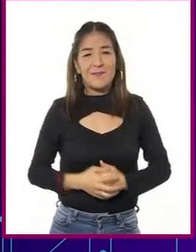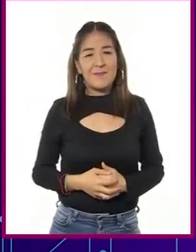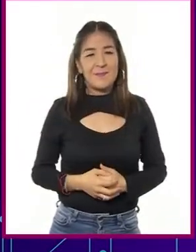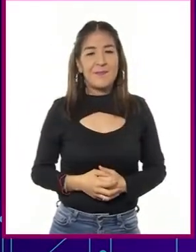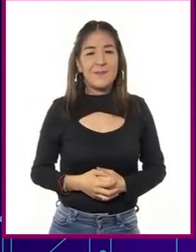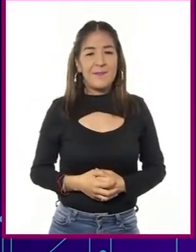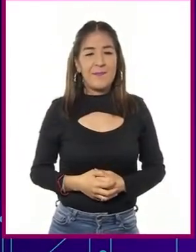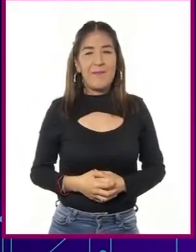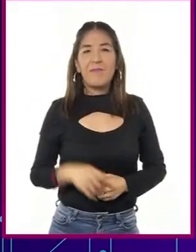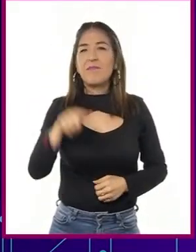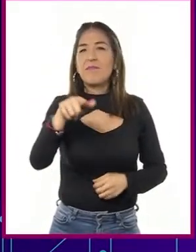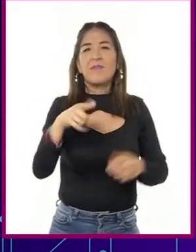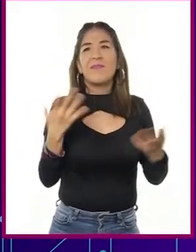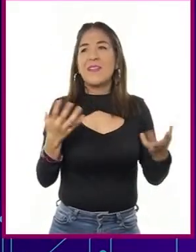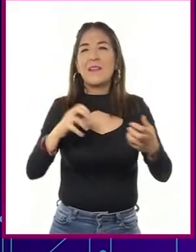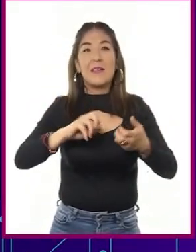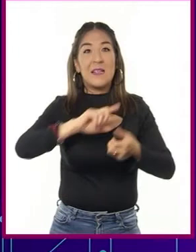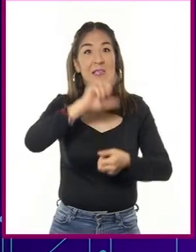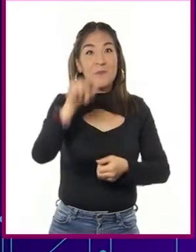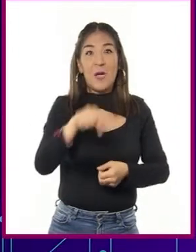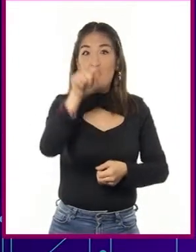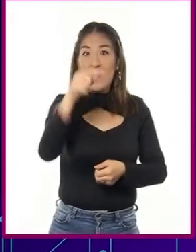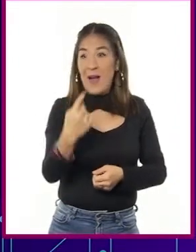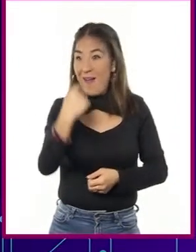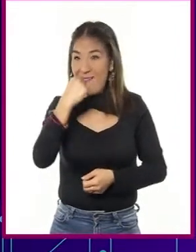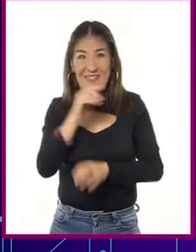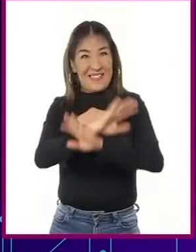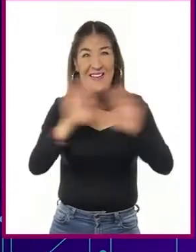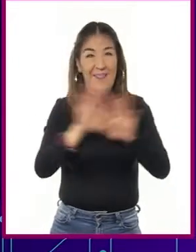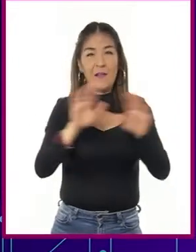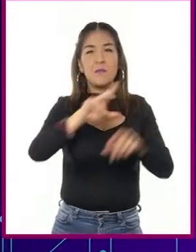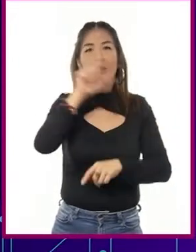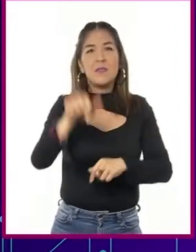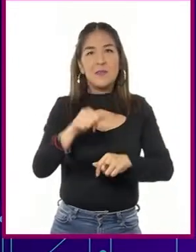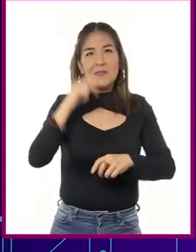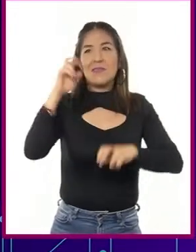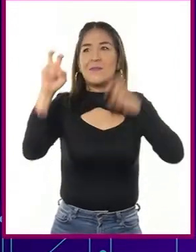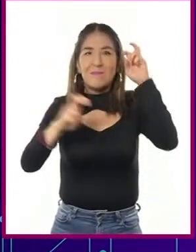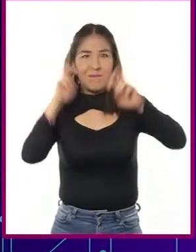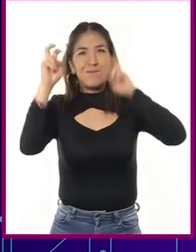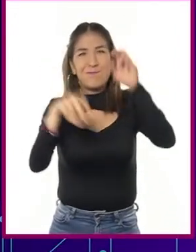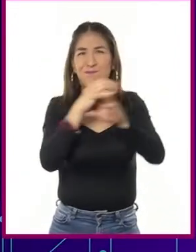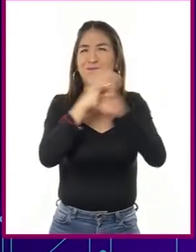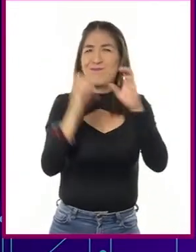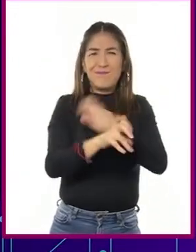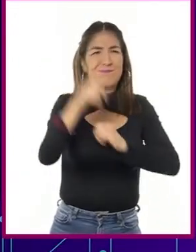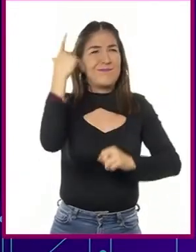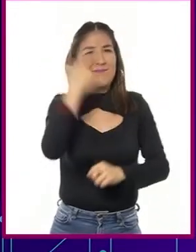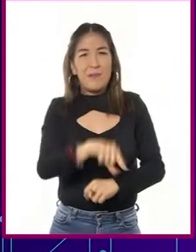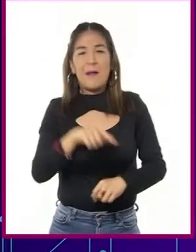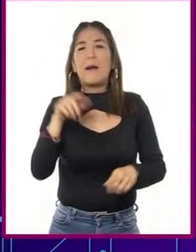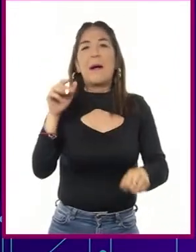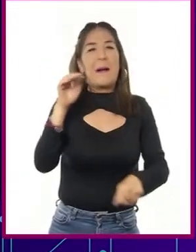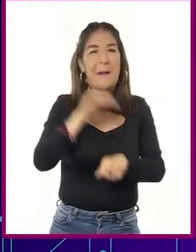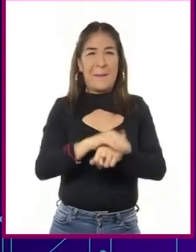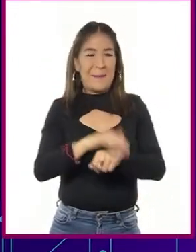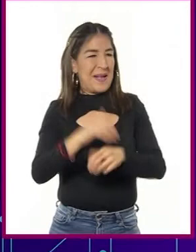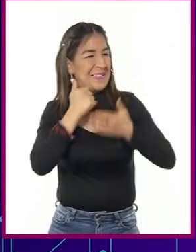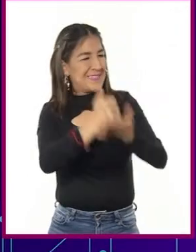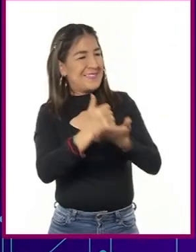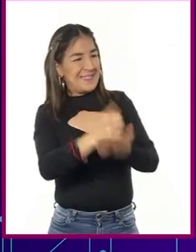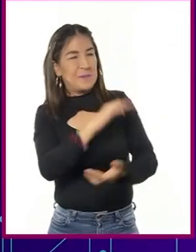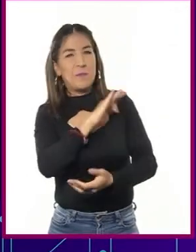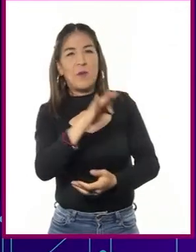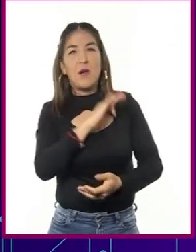Da como un tipo de paranoia cuando no consumes el ácido. Empiezas a pensar en cosas horribles. Tus amigos te odian por meterte eso y la gente